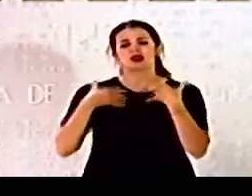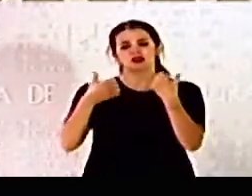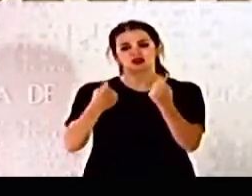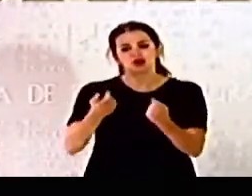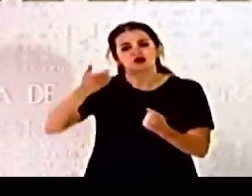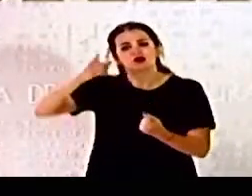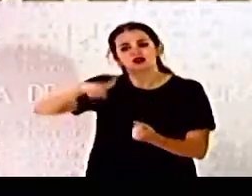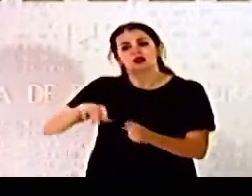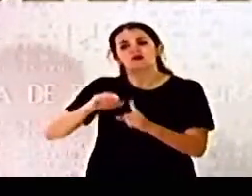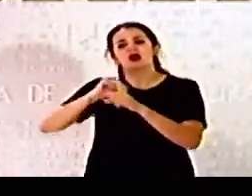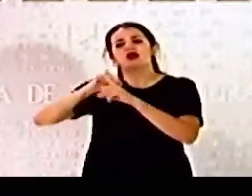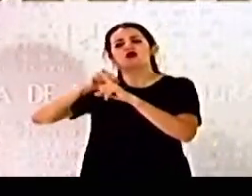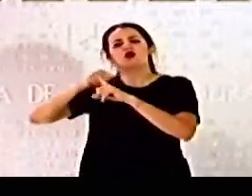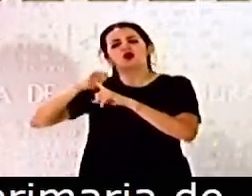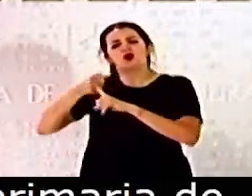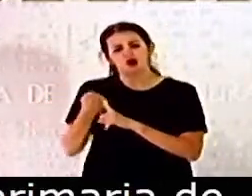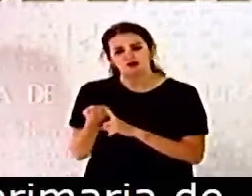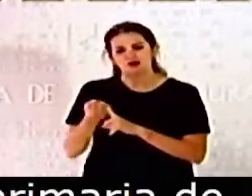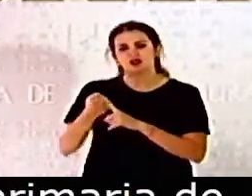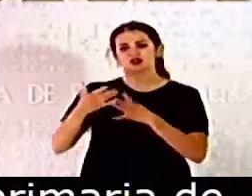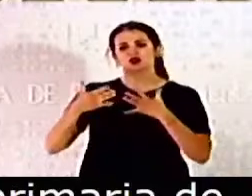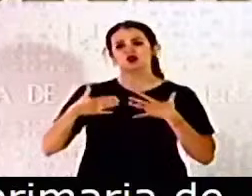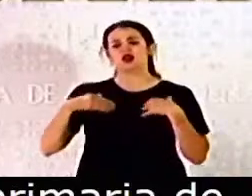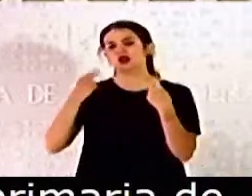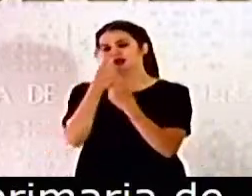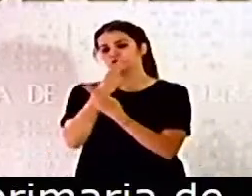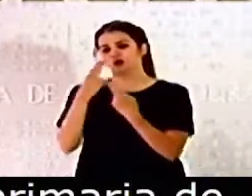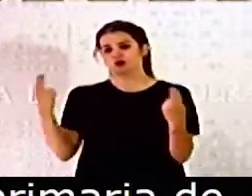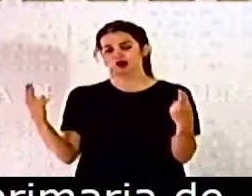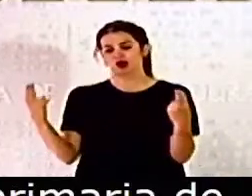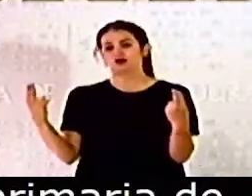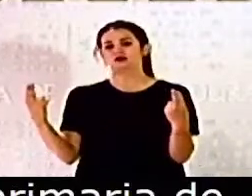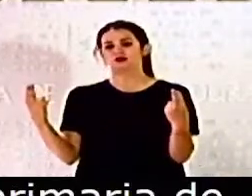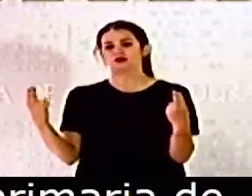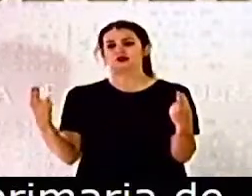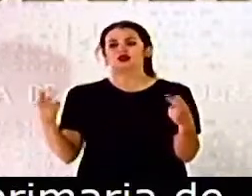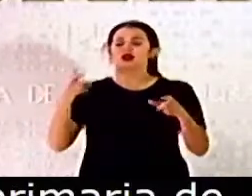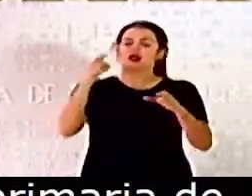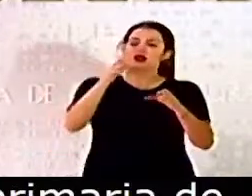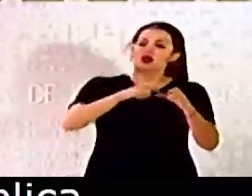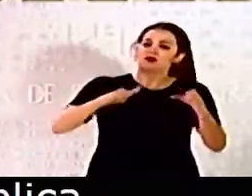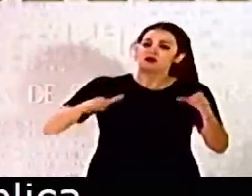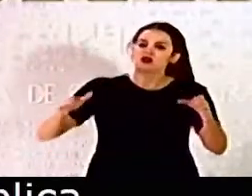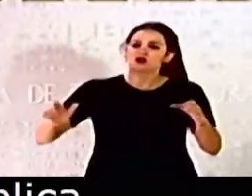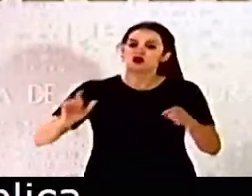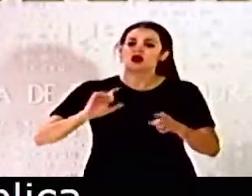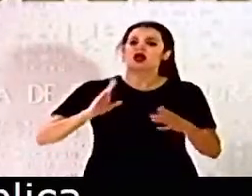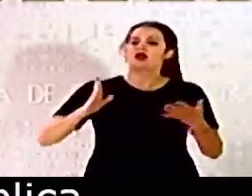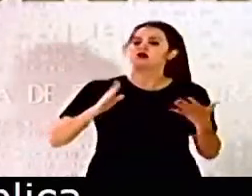importante de la salud pública. Por lo tanto, se está afectando la salud de la población por doble vía.